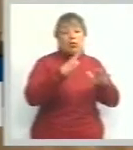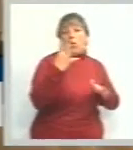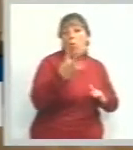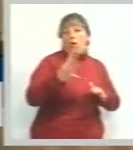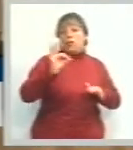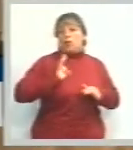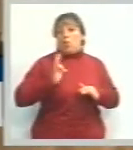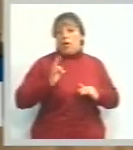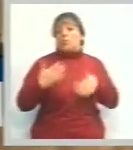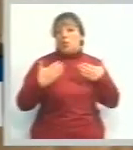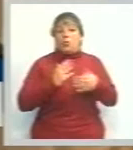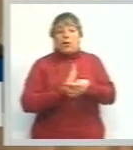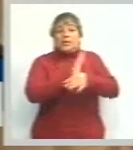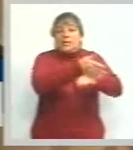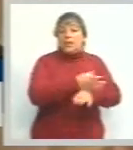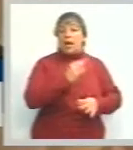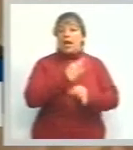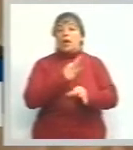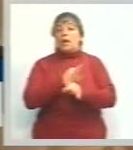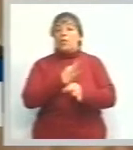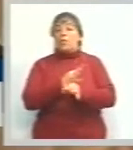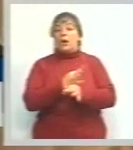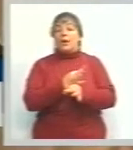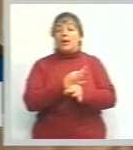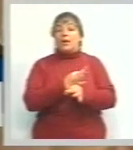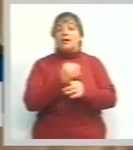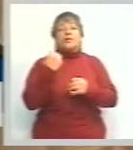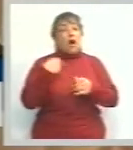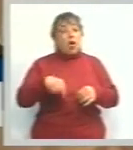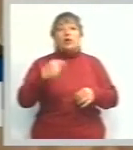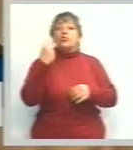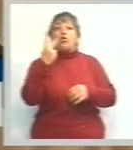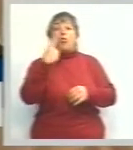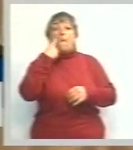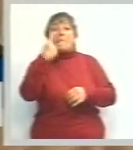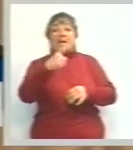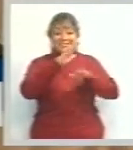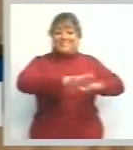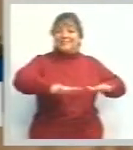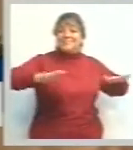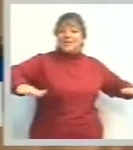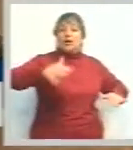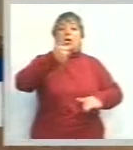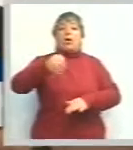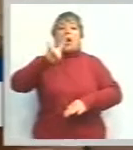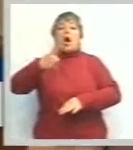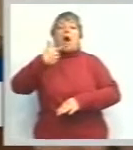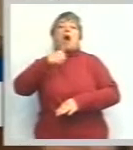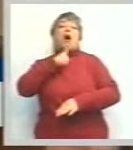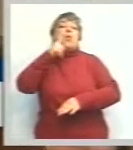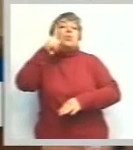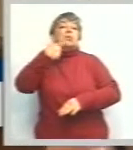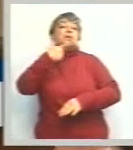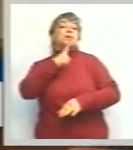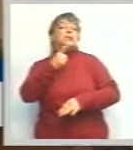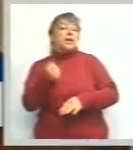están en condiciones de entrar a la escuela, son prácticamente 2.000 chicos con autismo en toda la provincia. Se trabaja